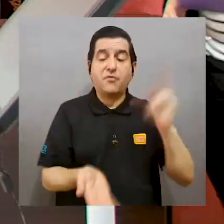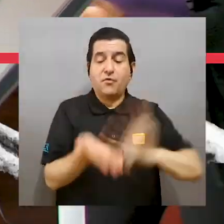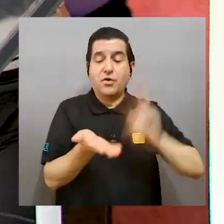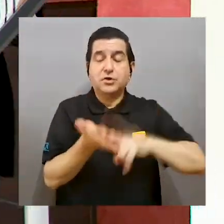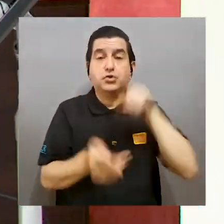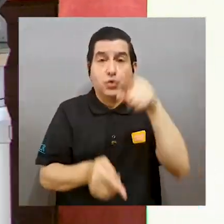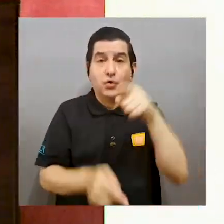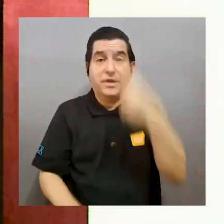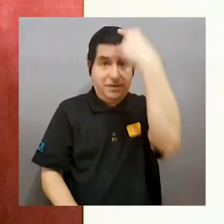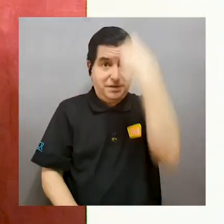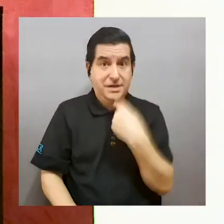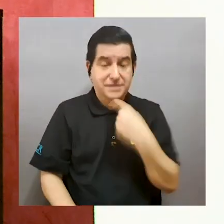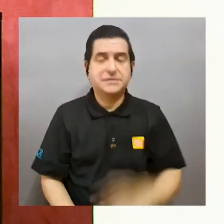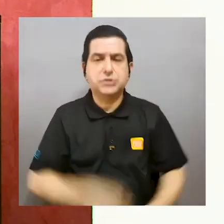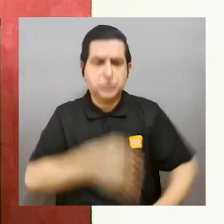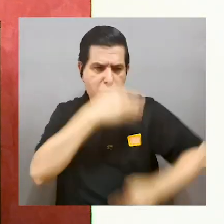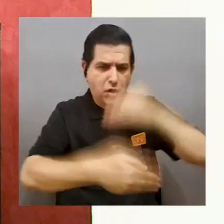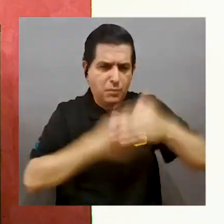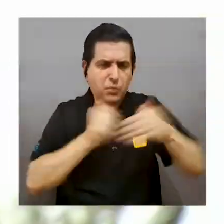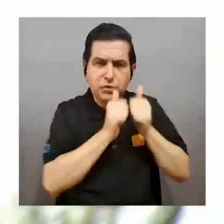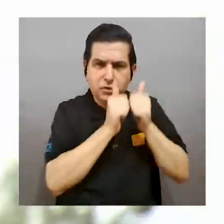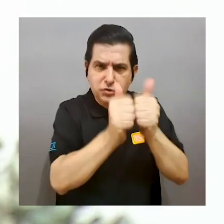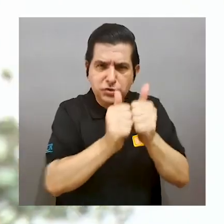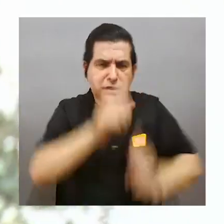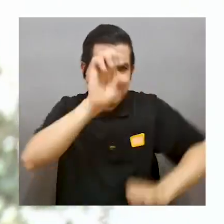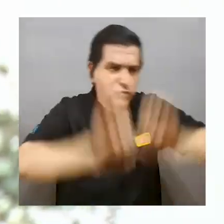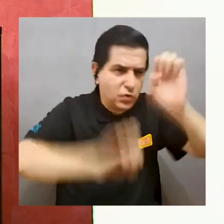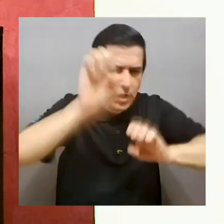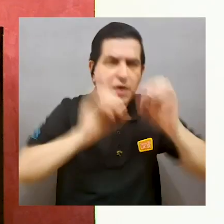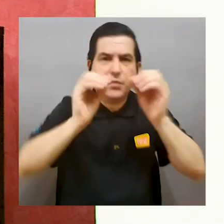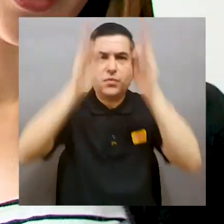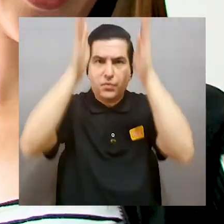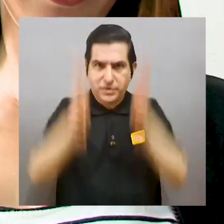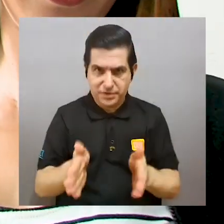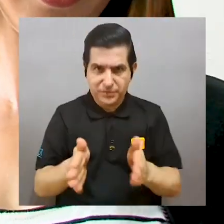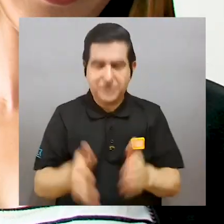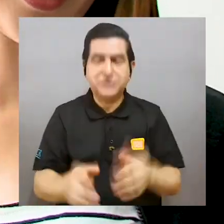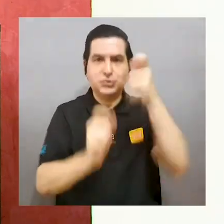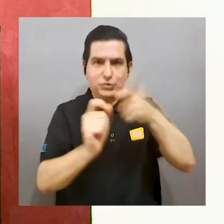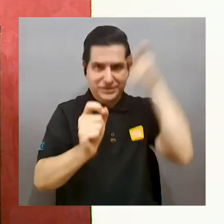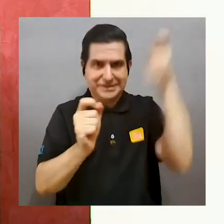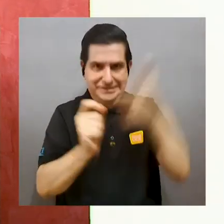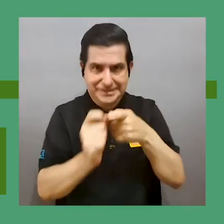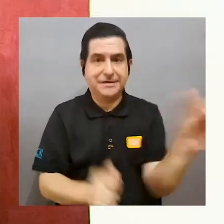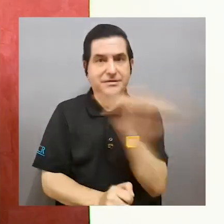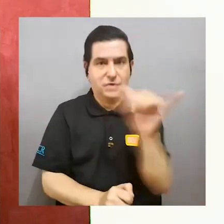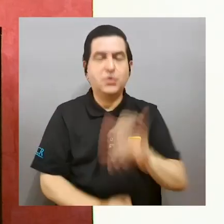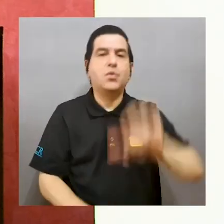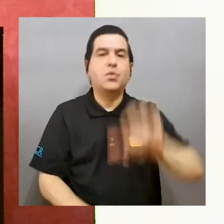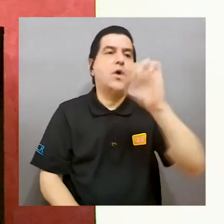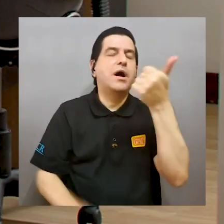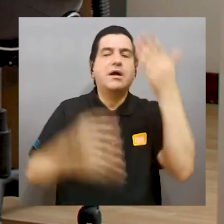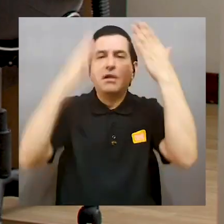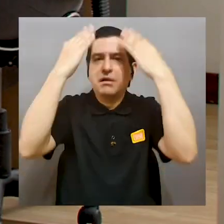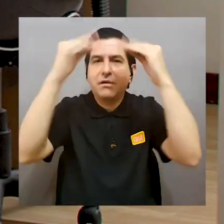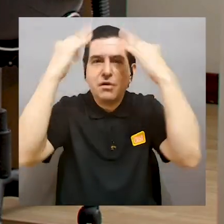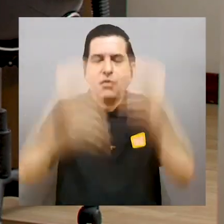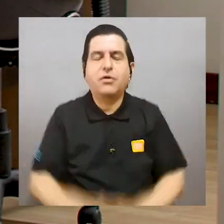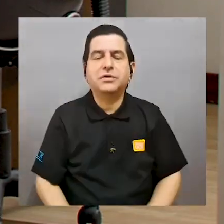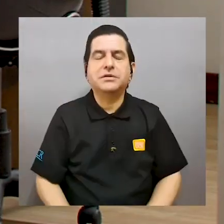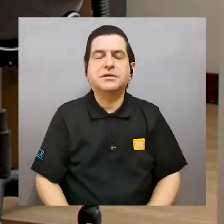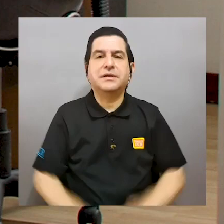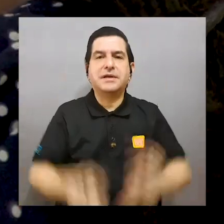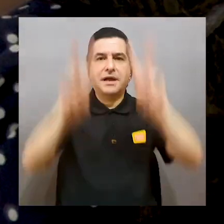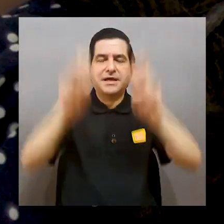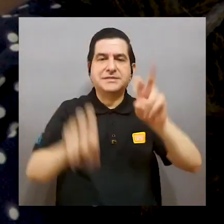damos acompañamiento, hacemos los procesos de evaluación del desempeño docente al docente propiamente y también con otra información en